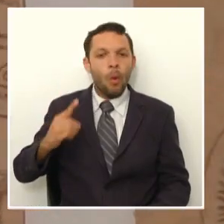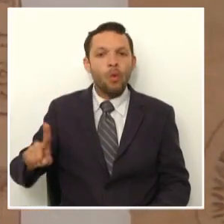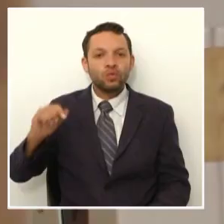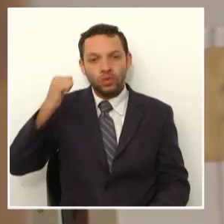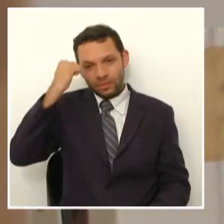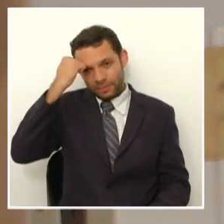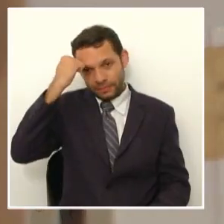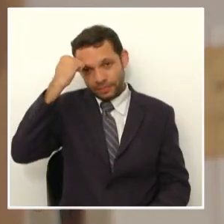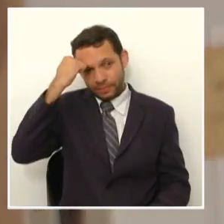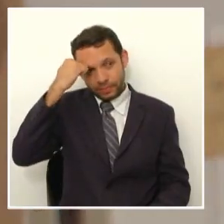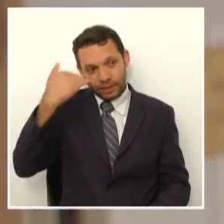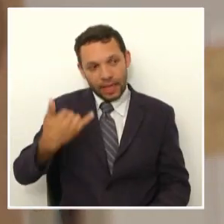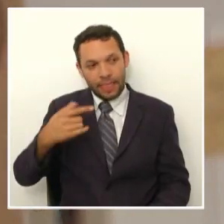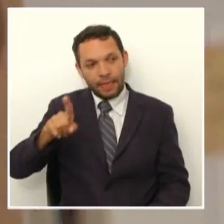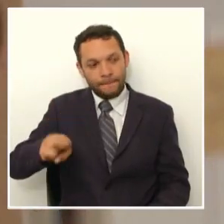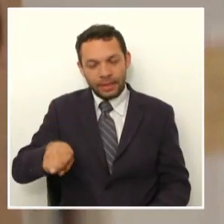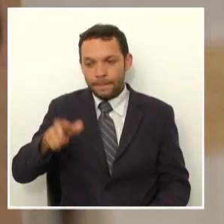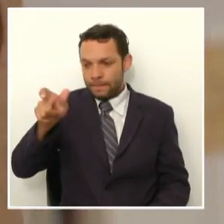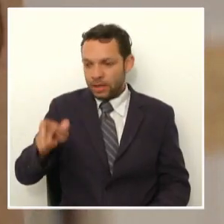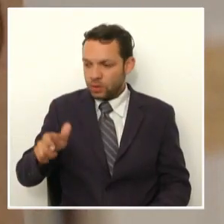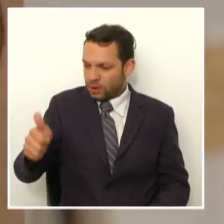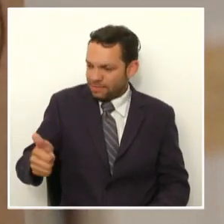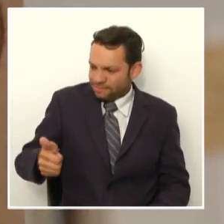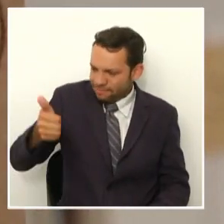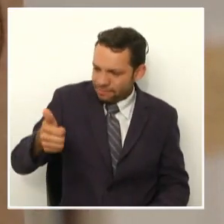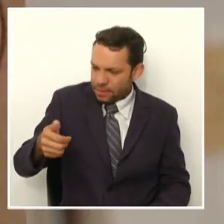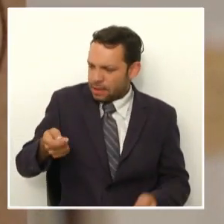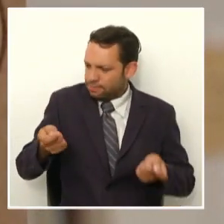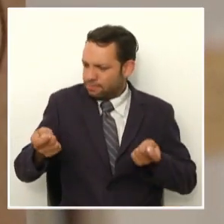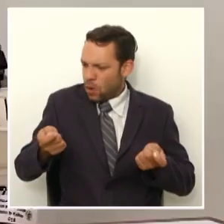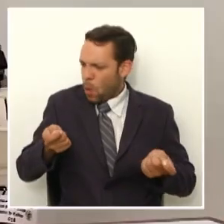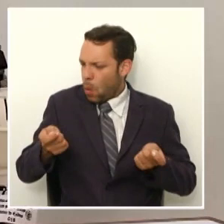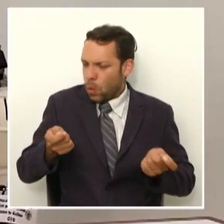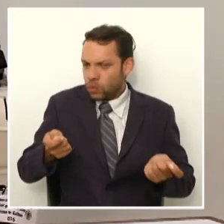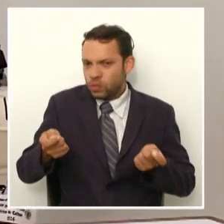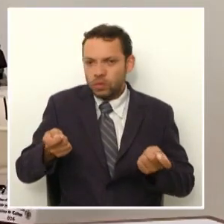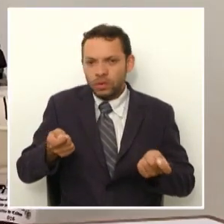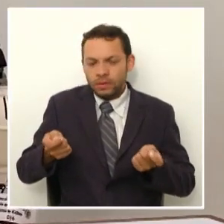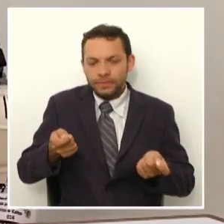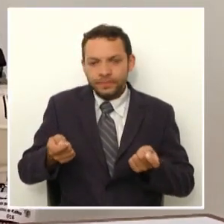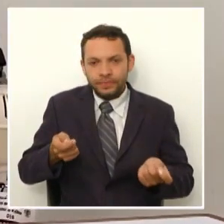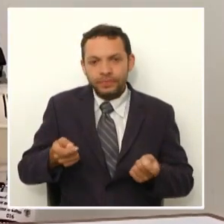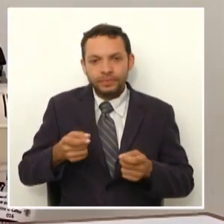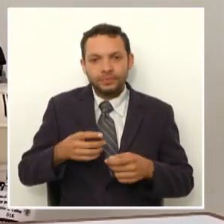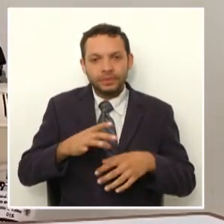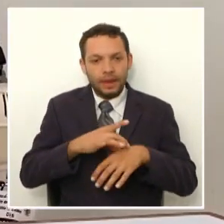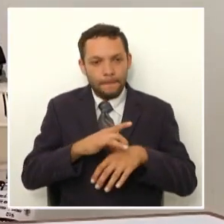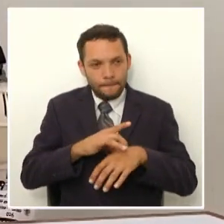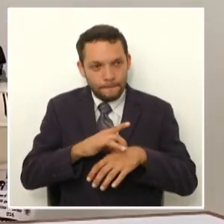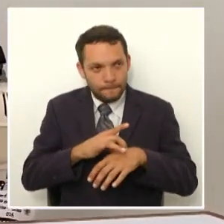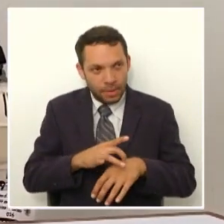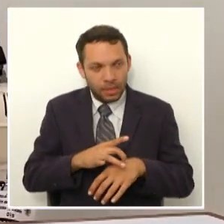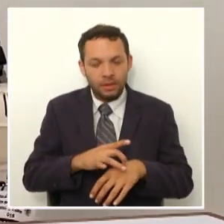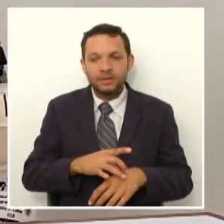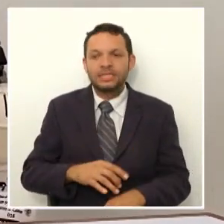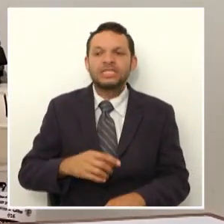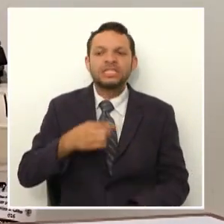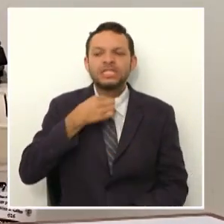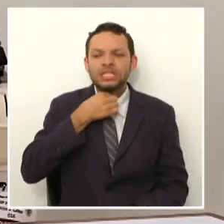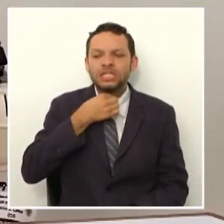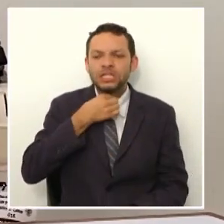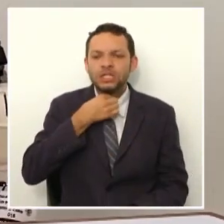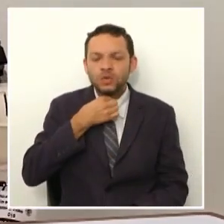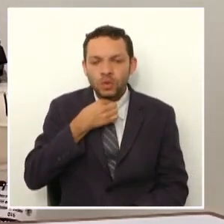la decana actual. Y es esa alegría que a través de la caricatura encontramos